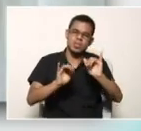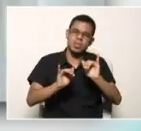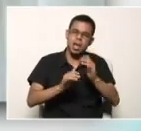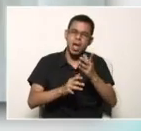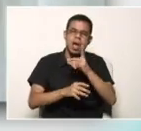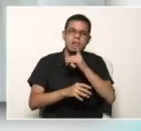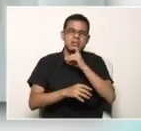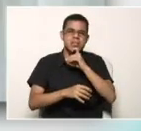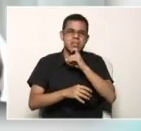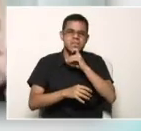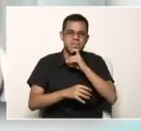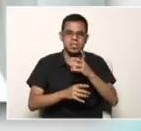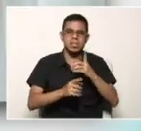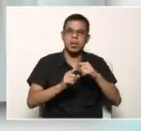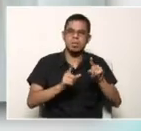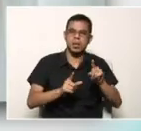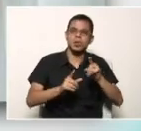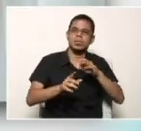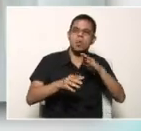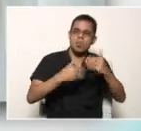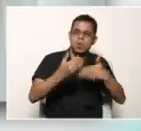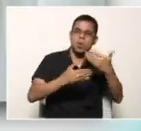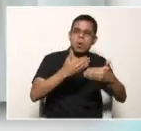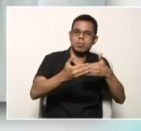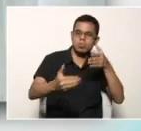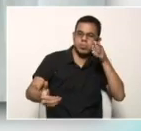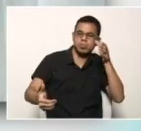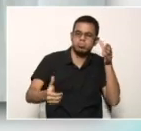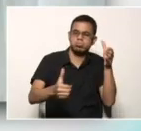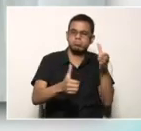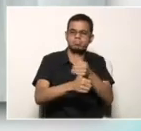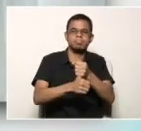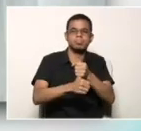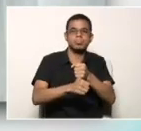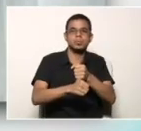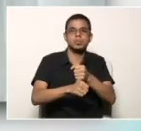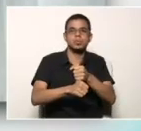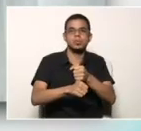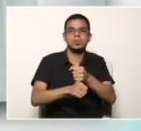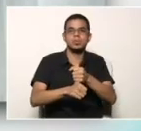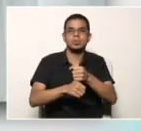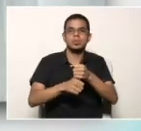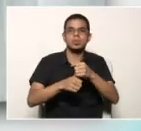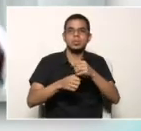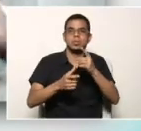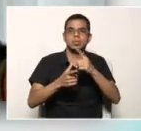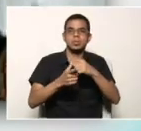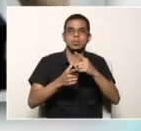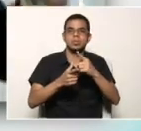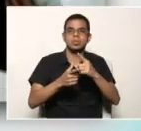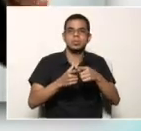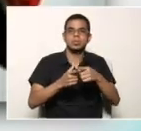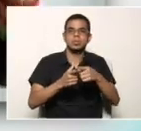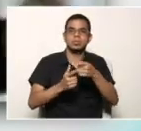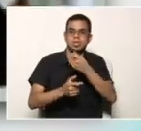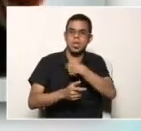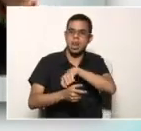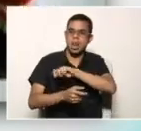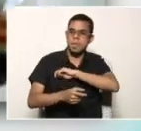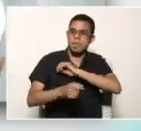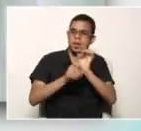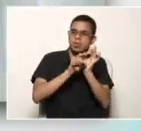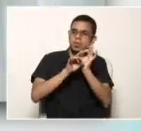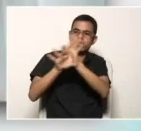histórico y logramos expulsar el imperio más poderoso de entonces, el Imperio